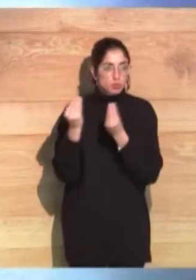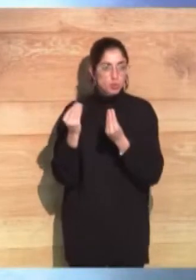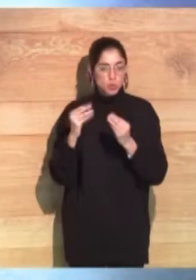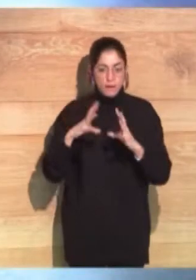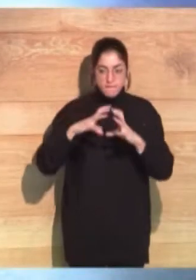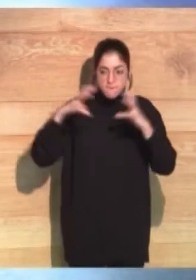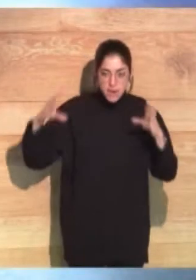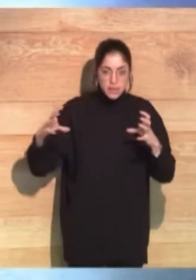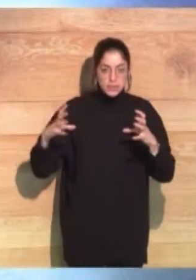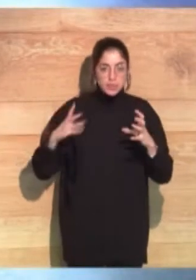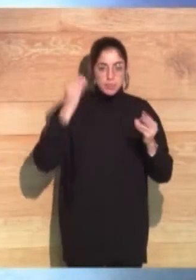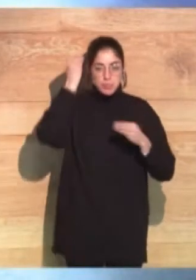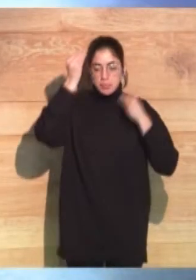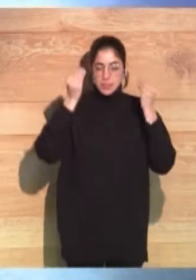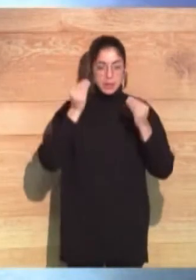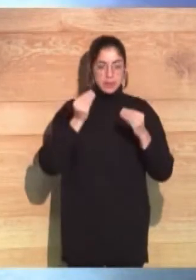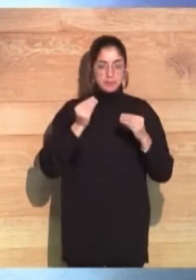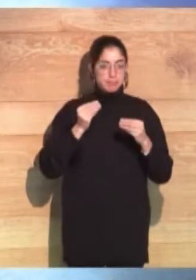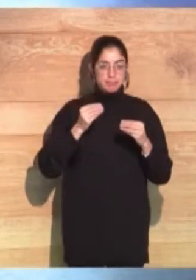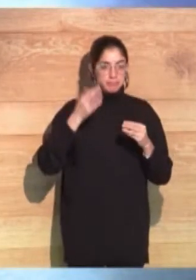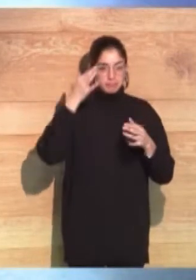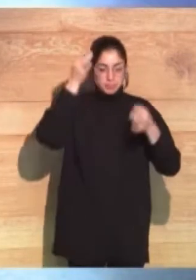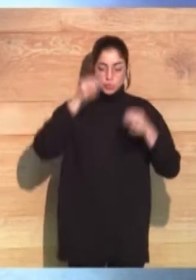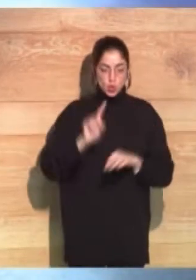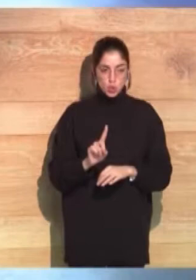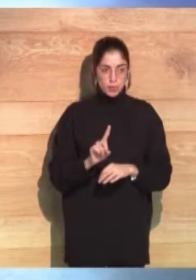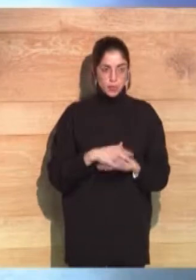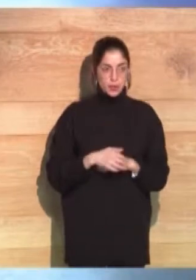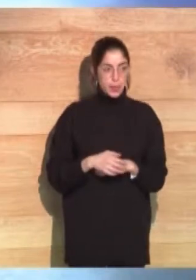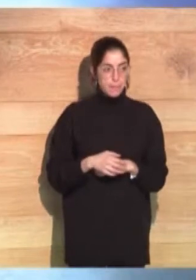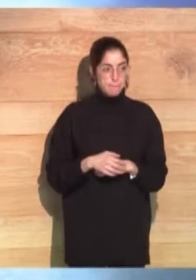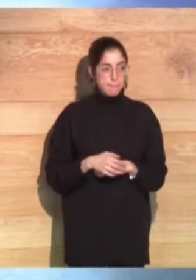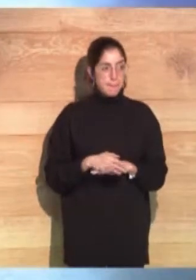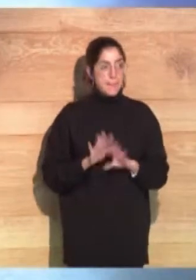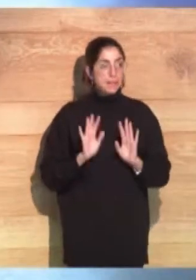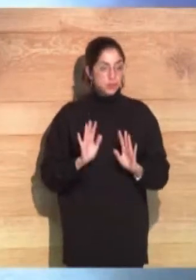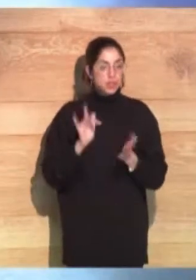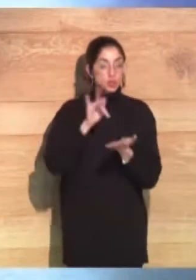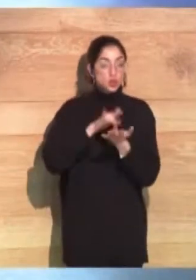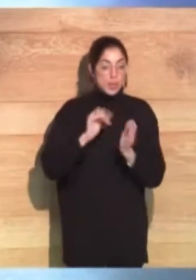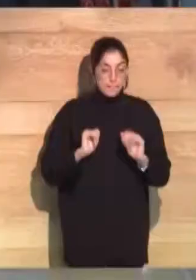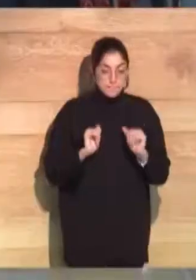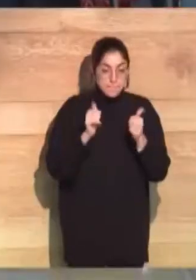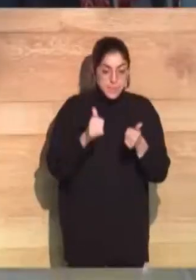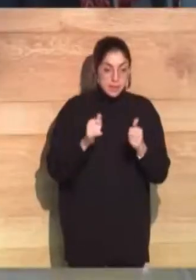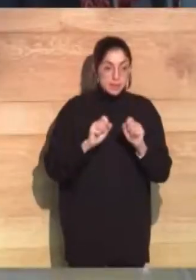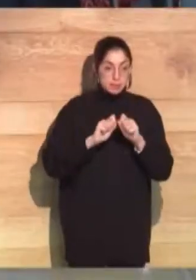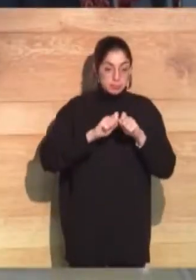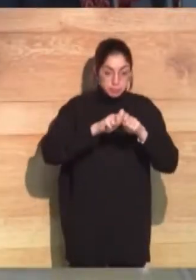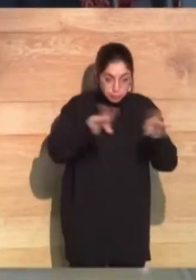se lo creyeran realmente. Y cuando empezó a